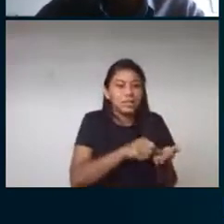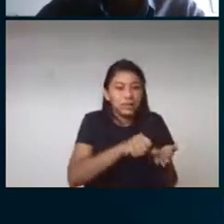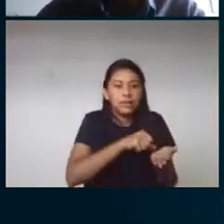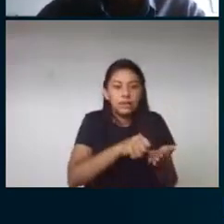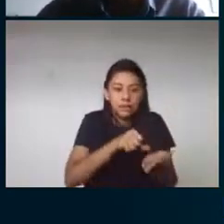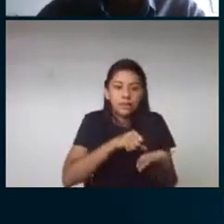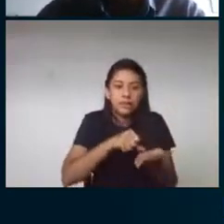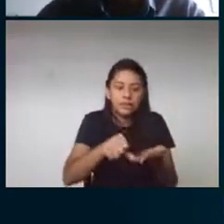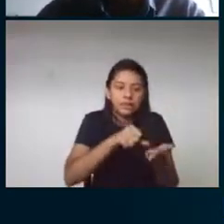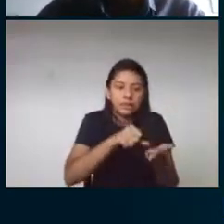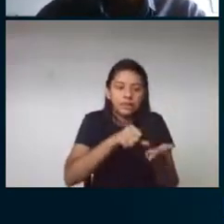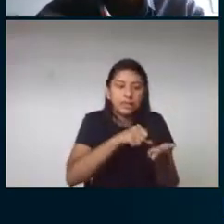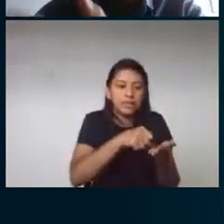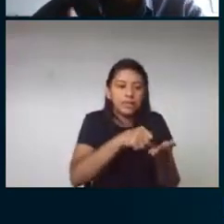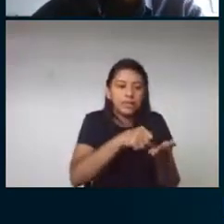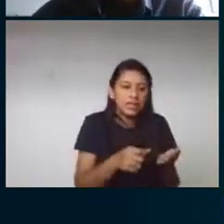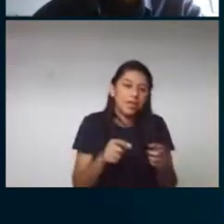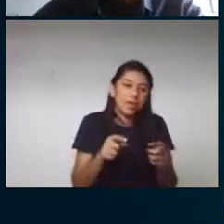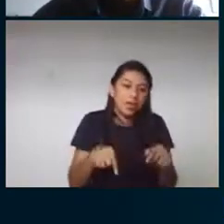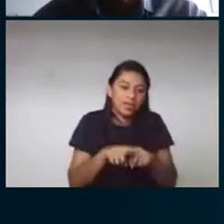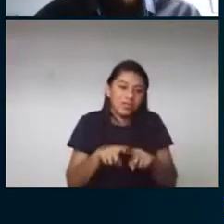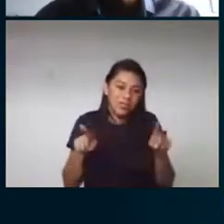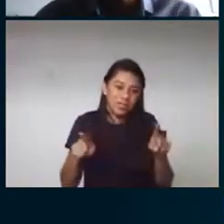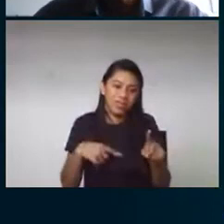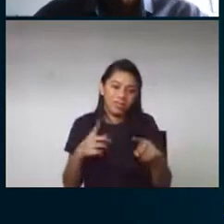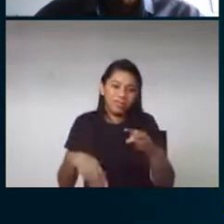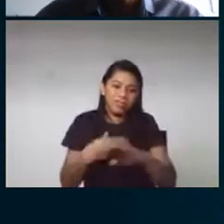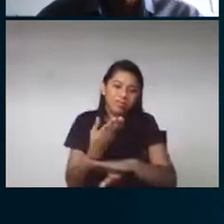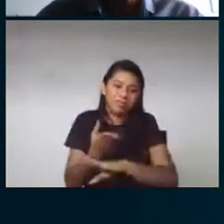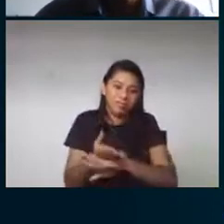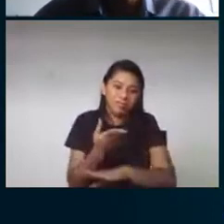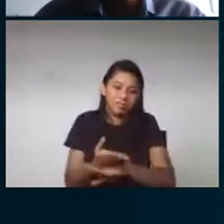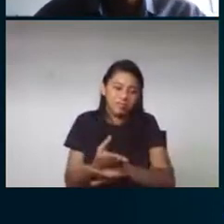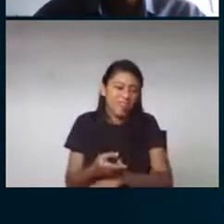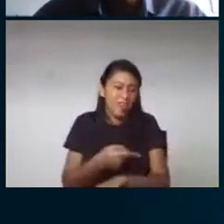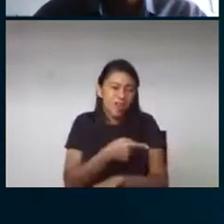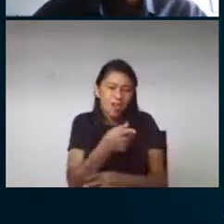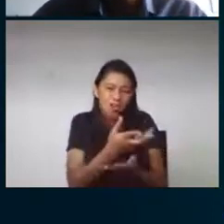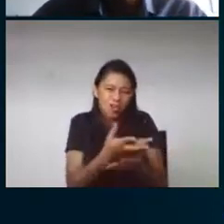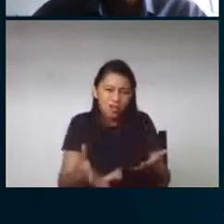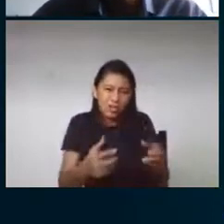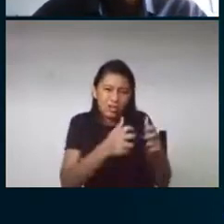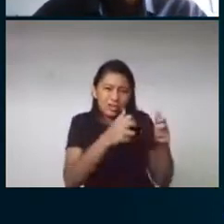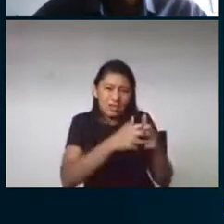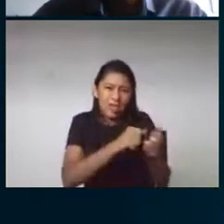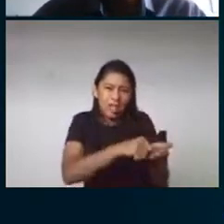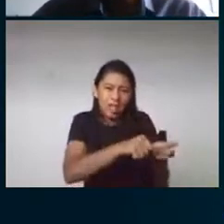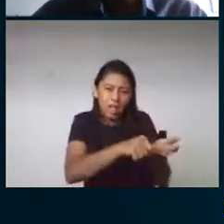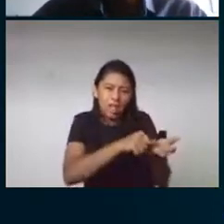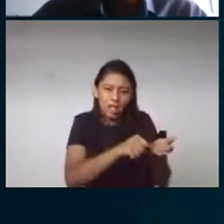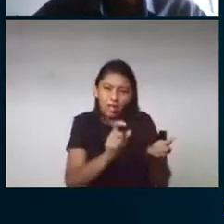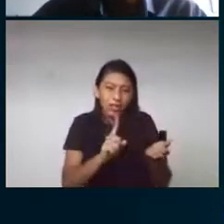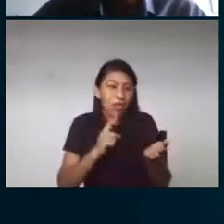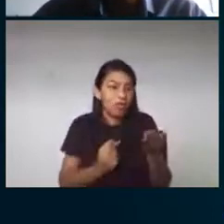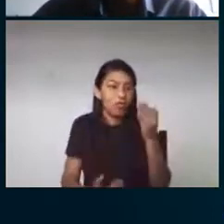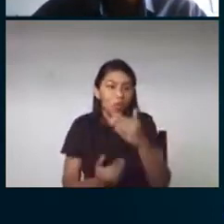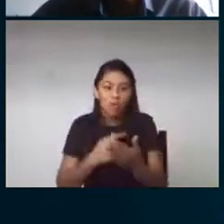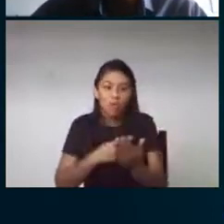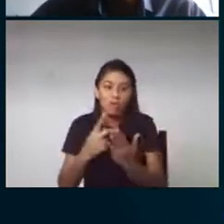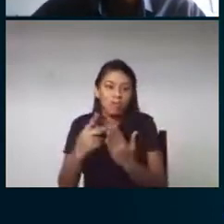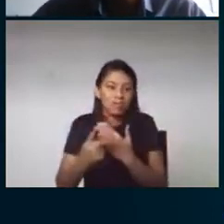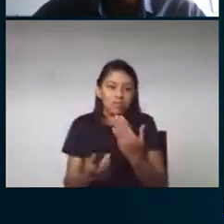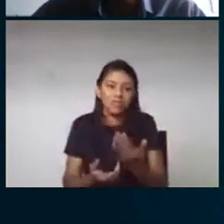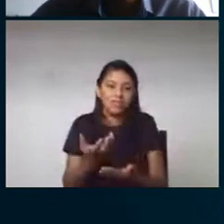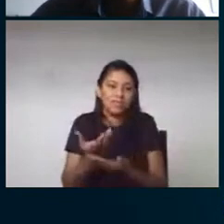es el propósito es, por ejemplo, hacerse más eficiente reduciendo todo este consumo energético, que como consecuencia que trae una reducción en los costos,